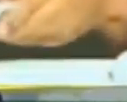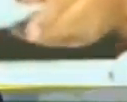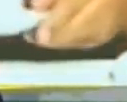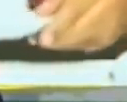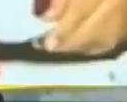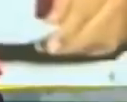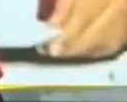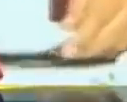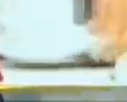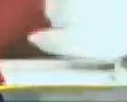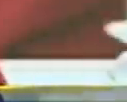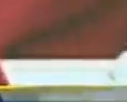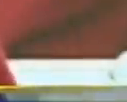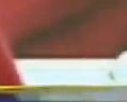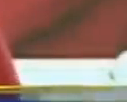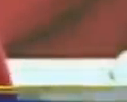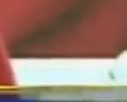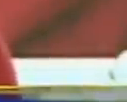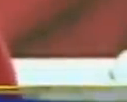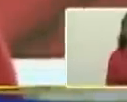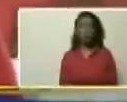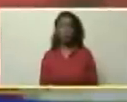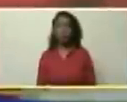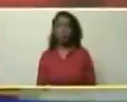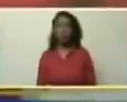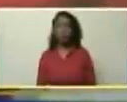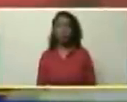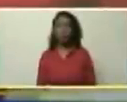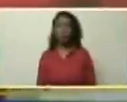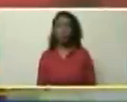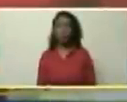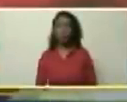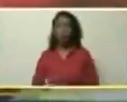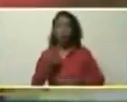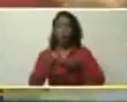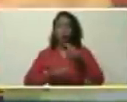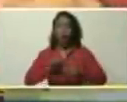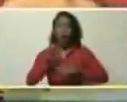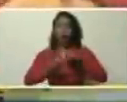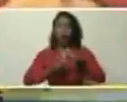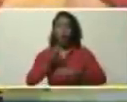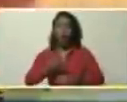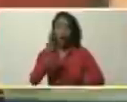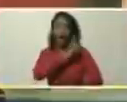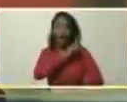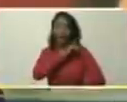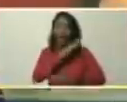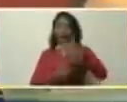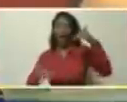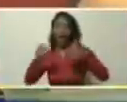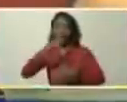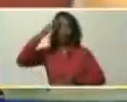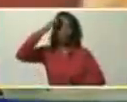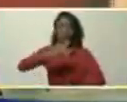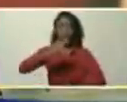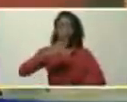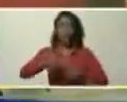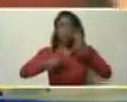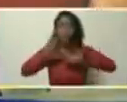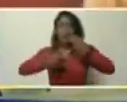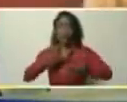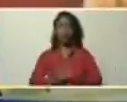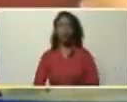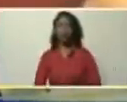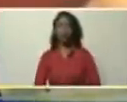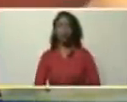propuesta presentada por usted como presidente del partido y como jefe del alto mando político. Y